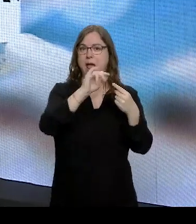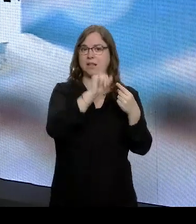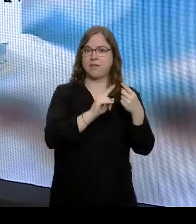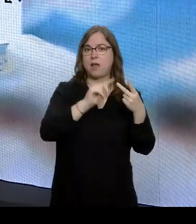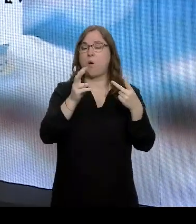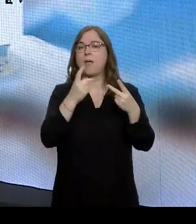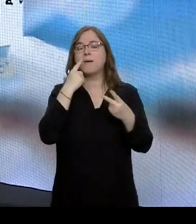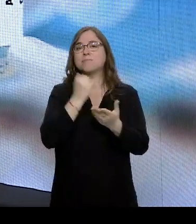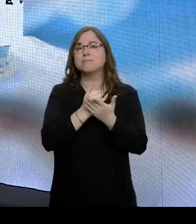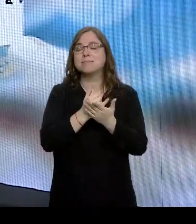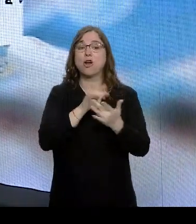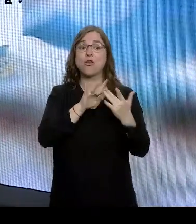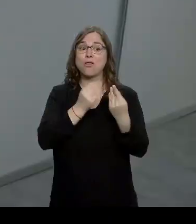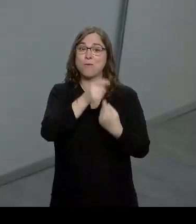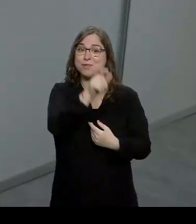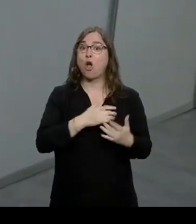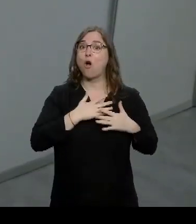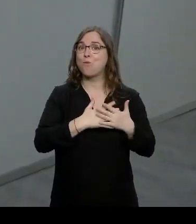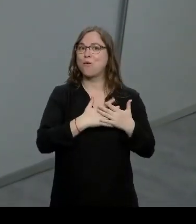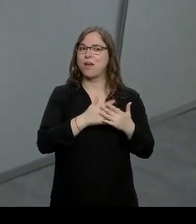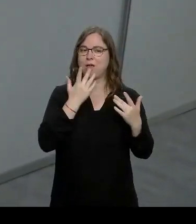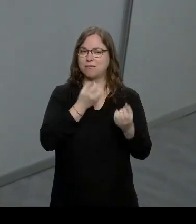con una de las voluntarias.